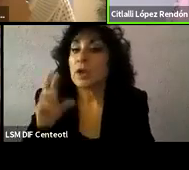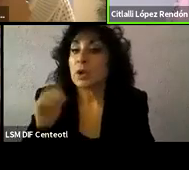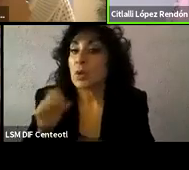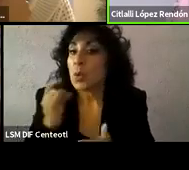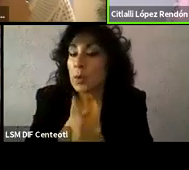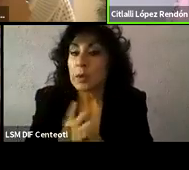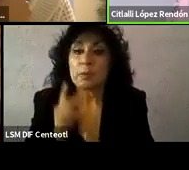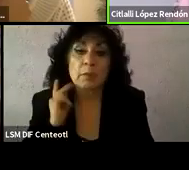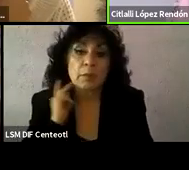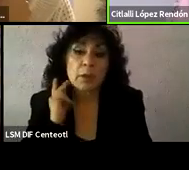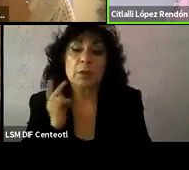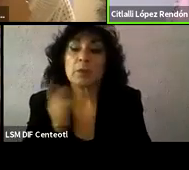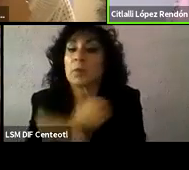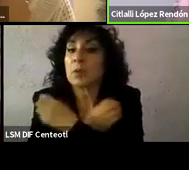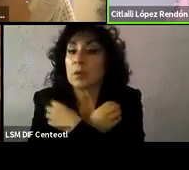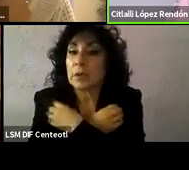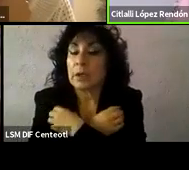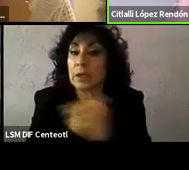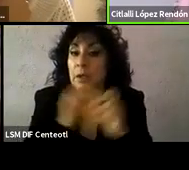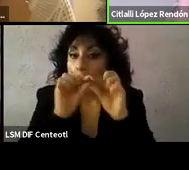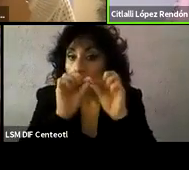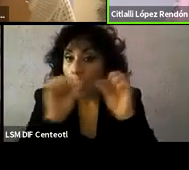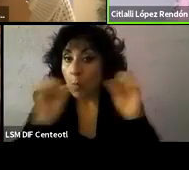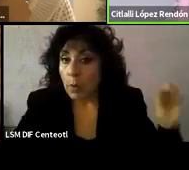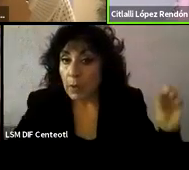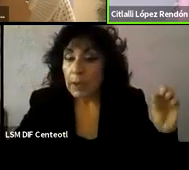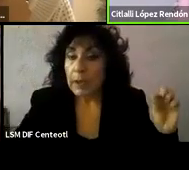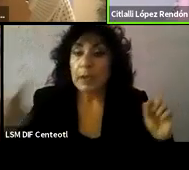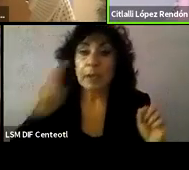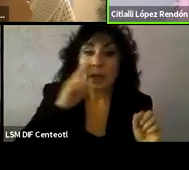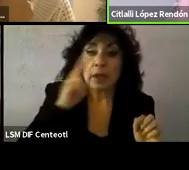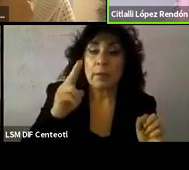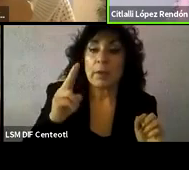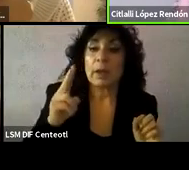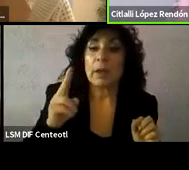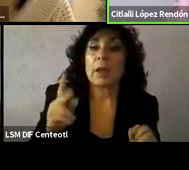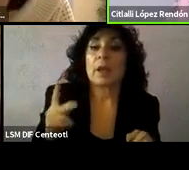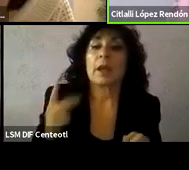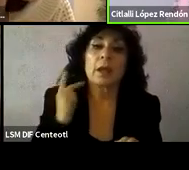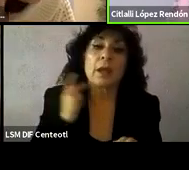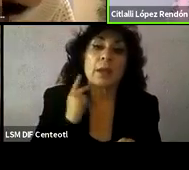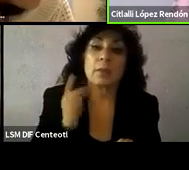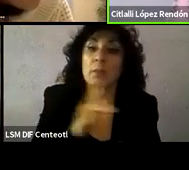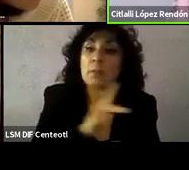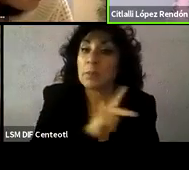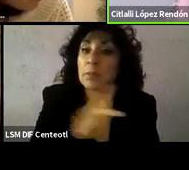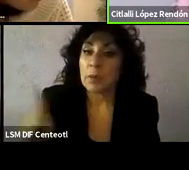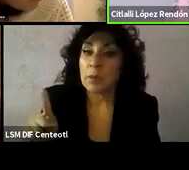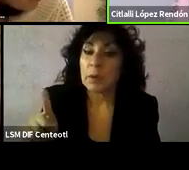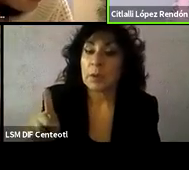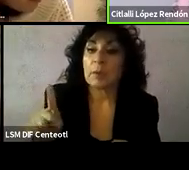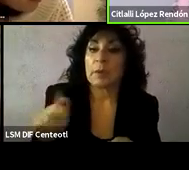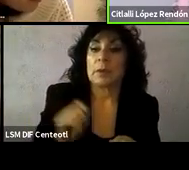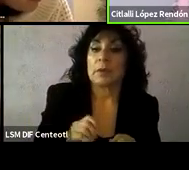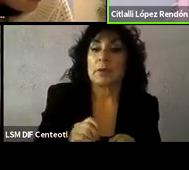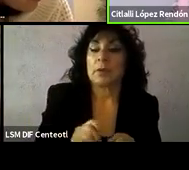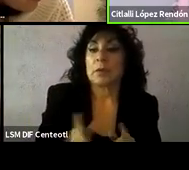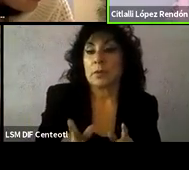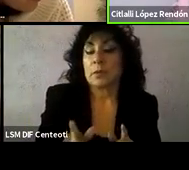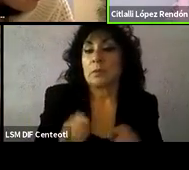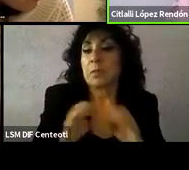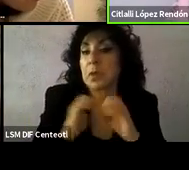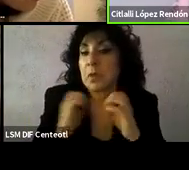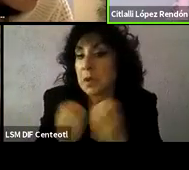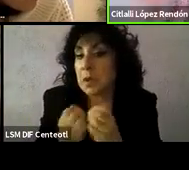eje transversal en general de la política pública, de los espacios de convivencia y de las acciones comunitarias en general, ¿no?